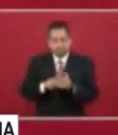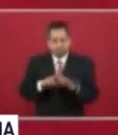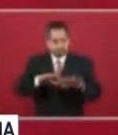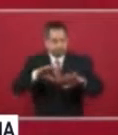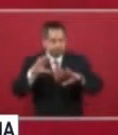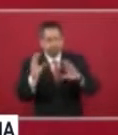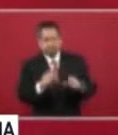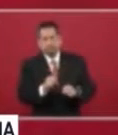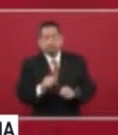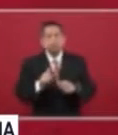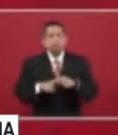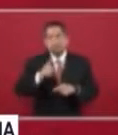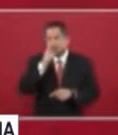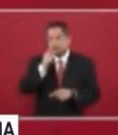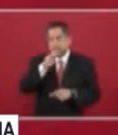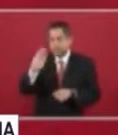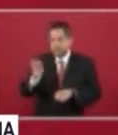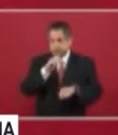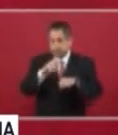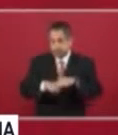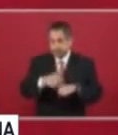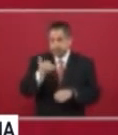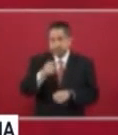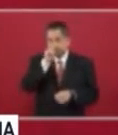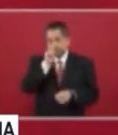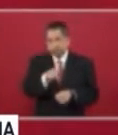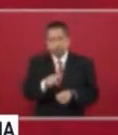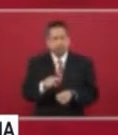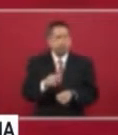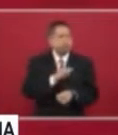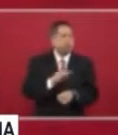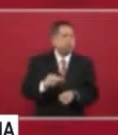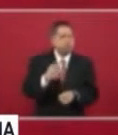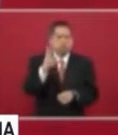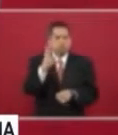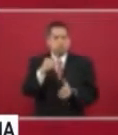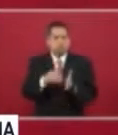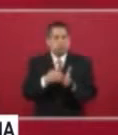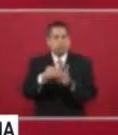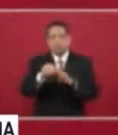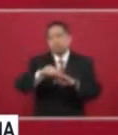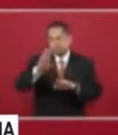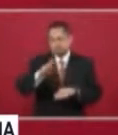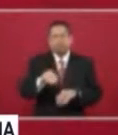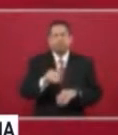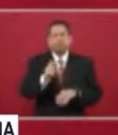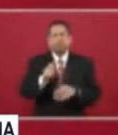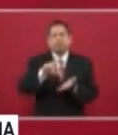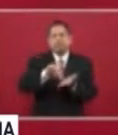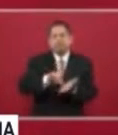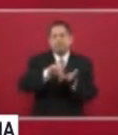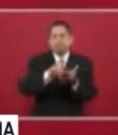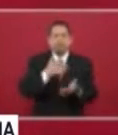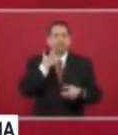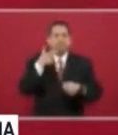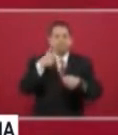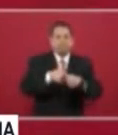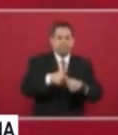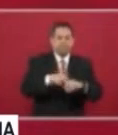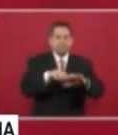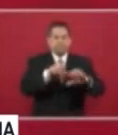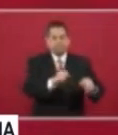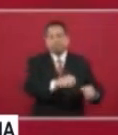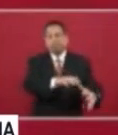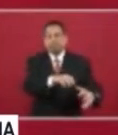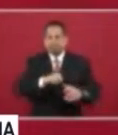momento que efectivamente esté aprobada la reforma constitucional para crear la guardia nacional estemos